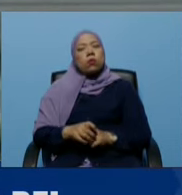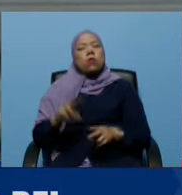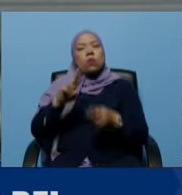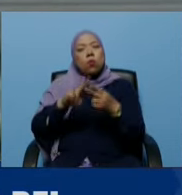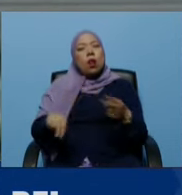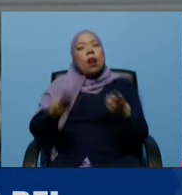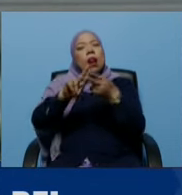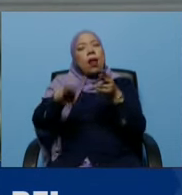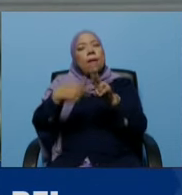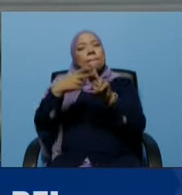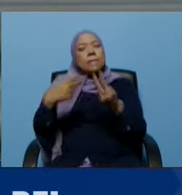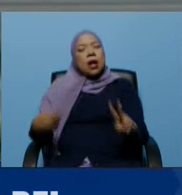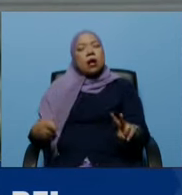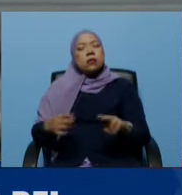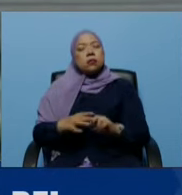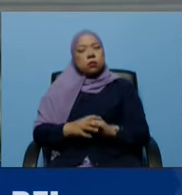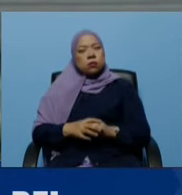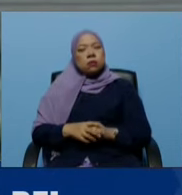consolidar la paz.